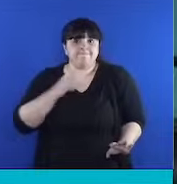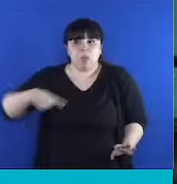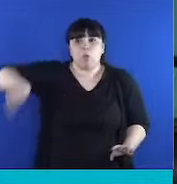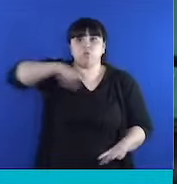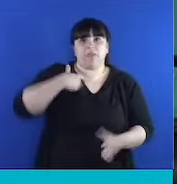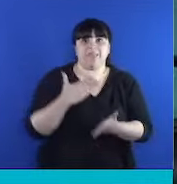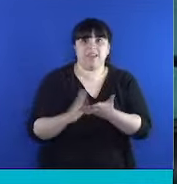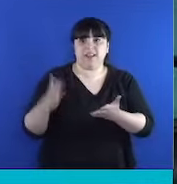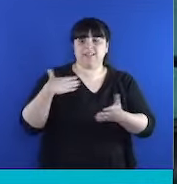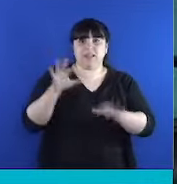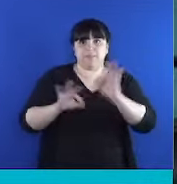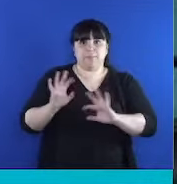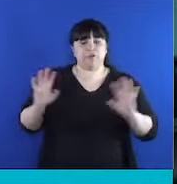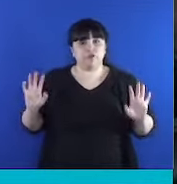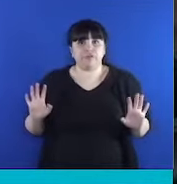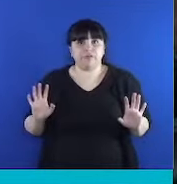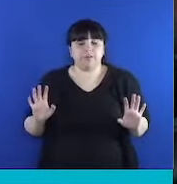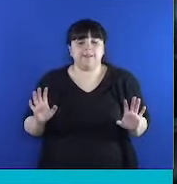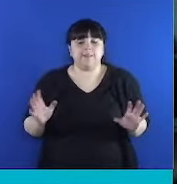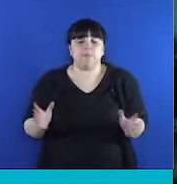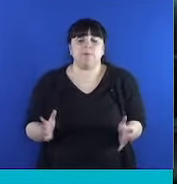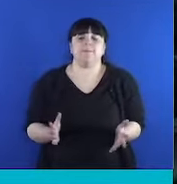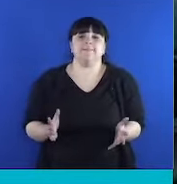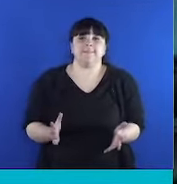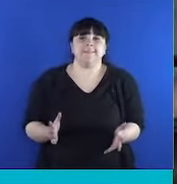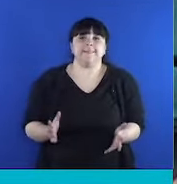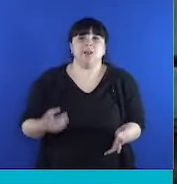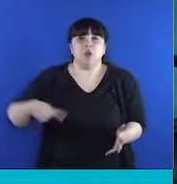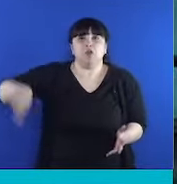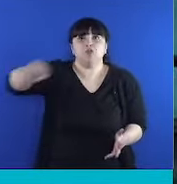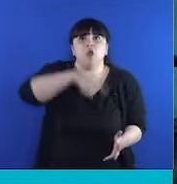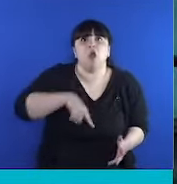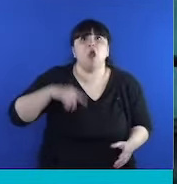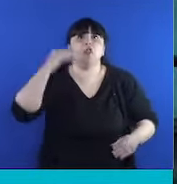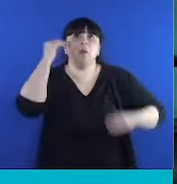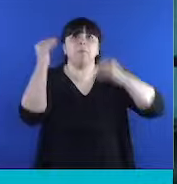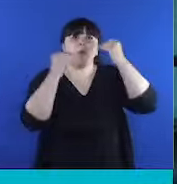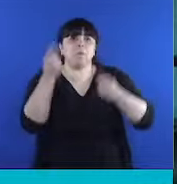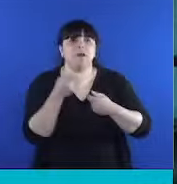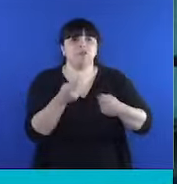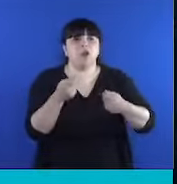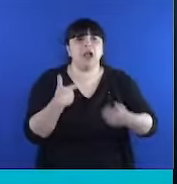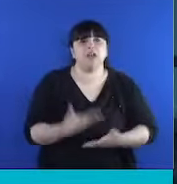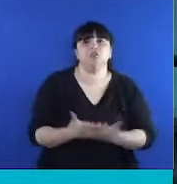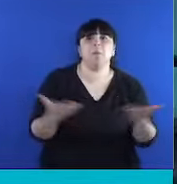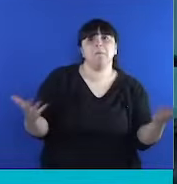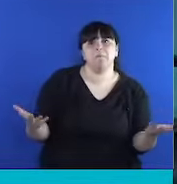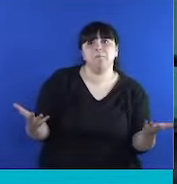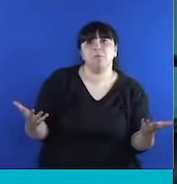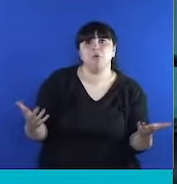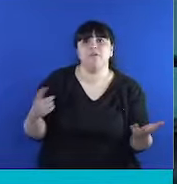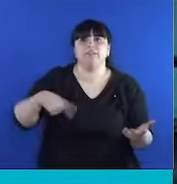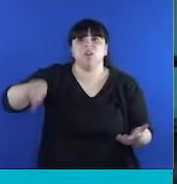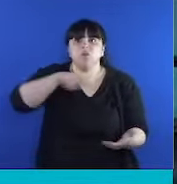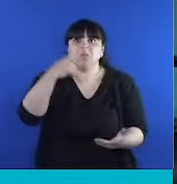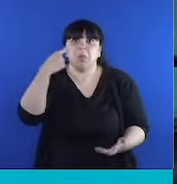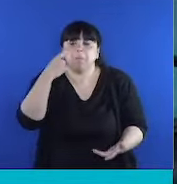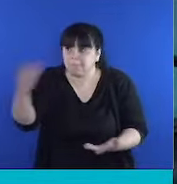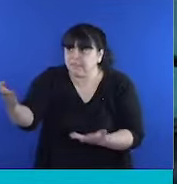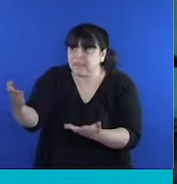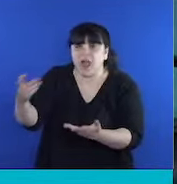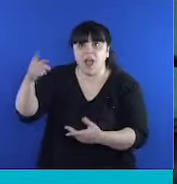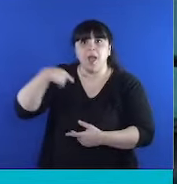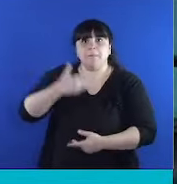decisión, lamentamos que si hay tanta preocupación por el gasto público no se observen cuando viajan con los recursos públicos en